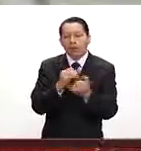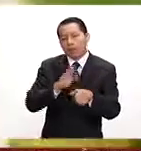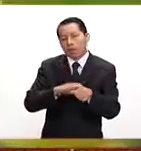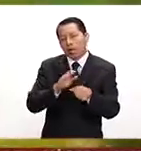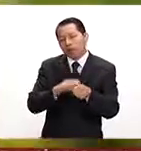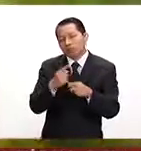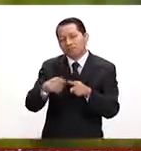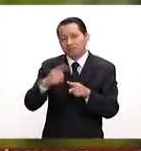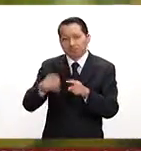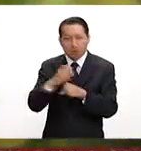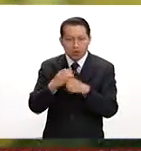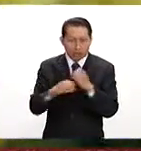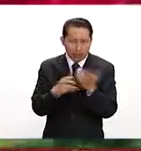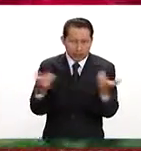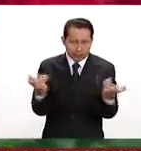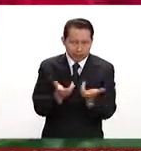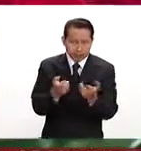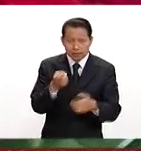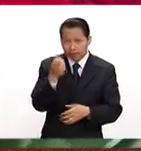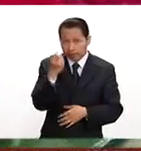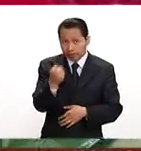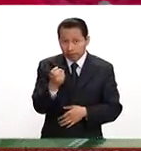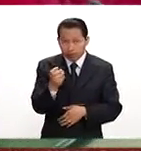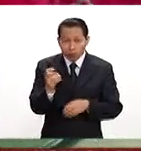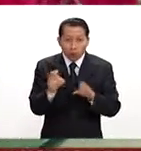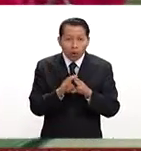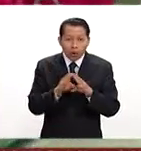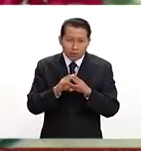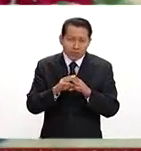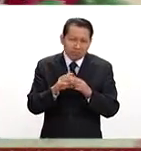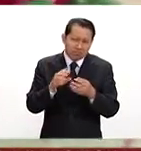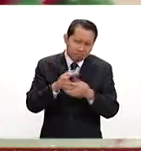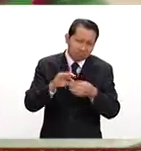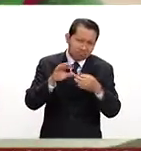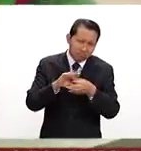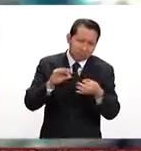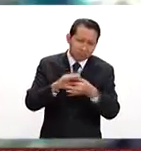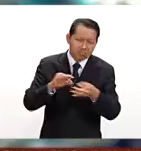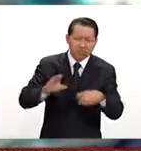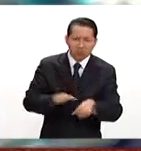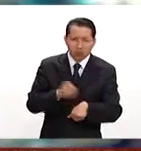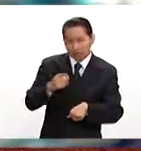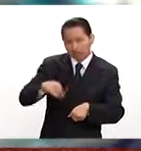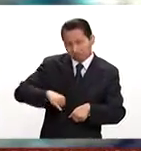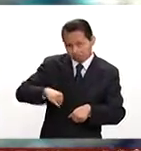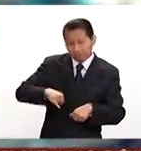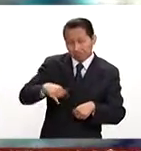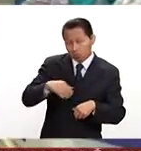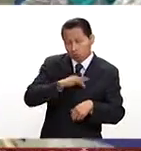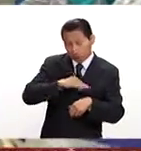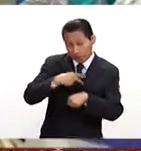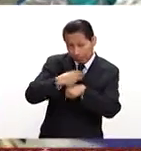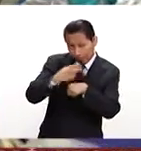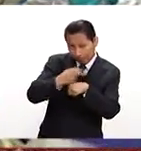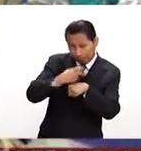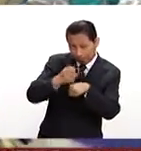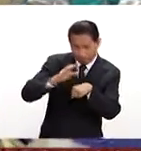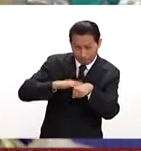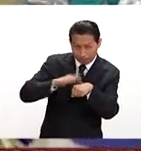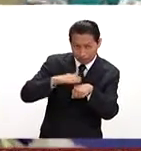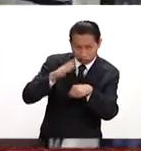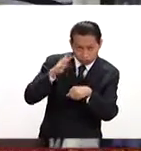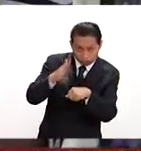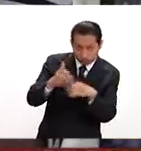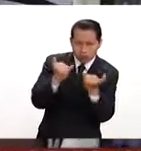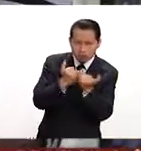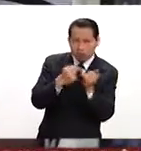¿no? Entonces, la verdad es que lo vamos a ir platicando porque nuestra intención es, si ustedes nos invitan, poder venir a seguirles compartiendo este tipo